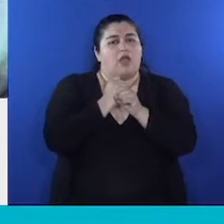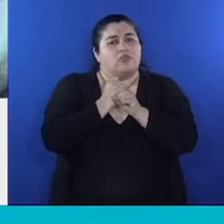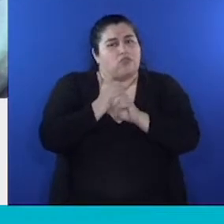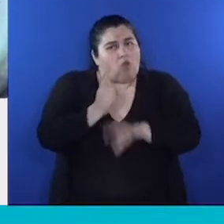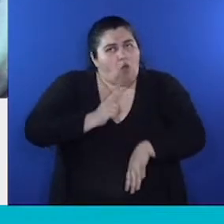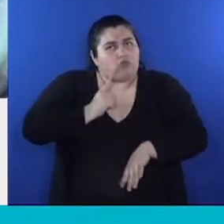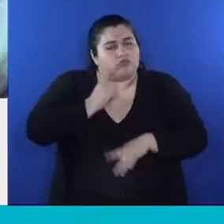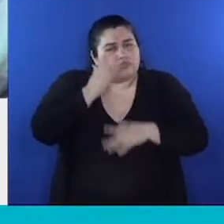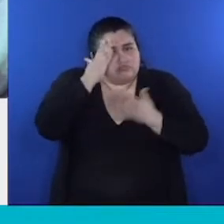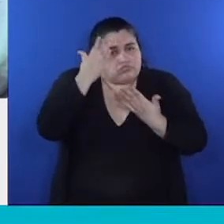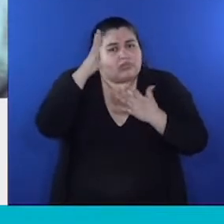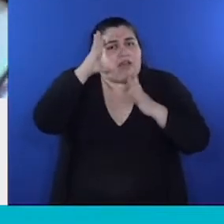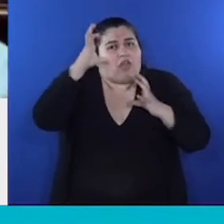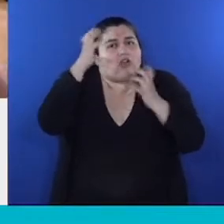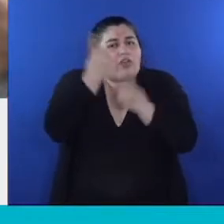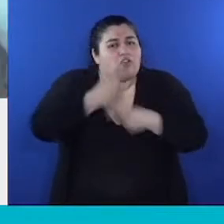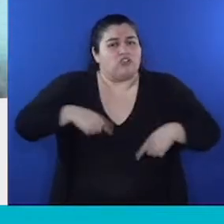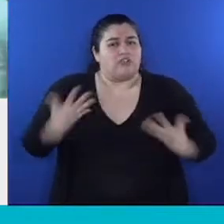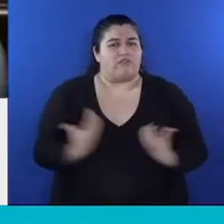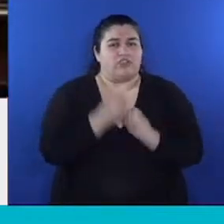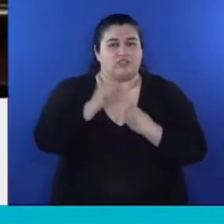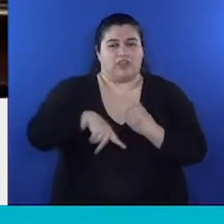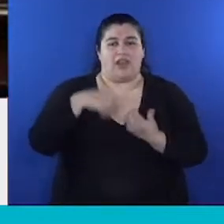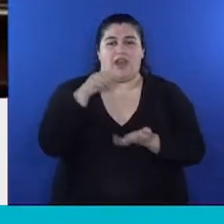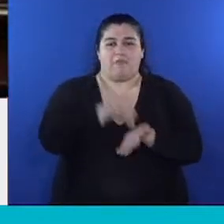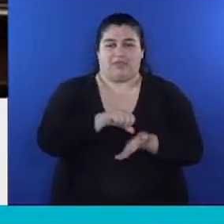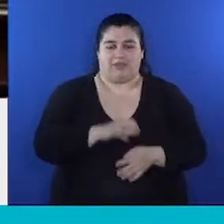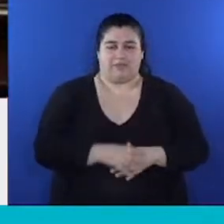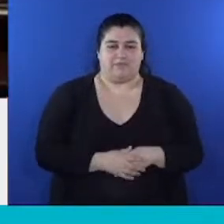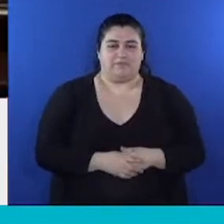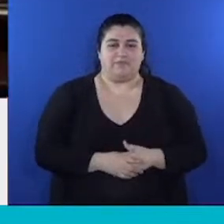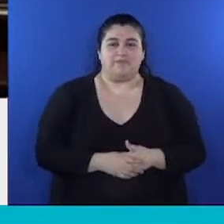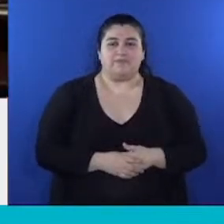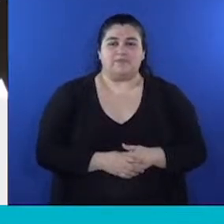a esos próceres fundadores de nuestra patria. Gracias, señor presidente. Gracias, diputado.